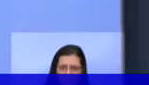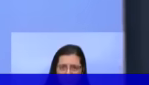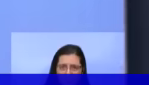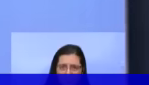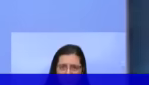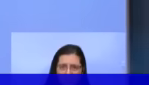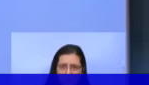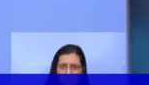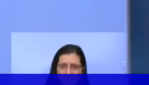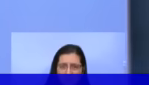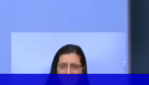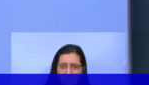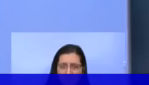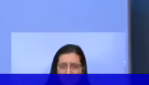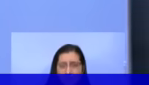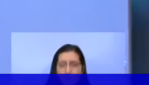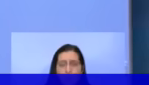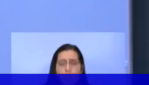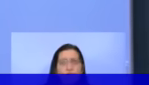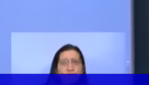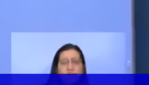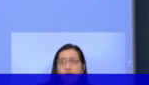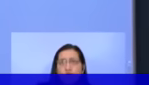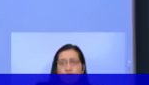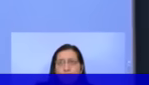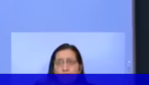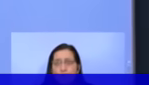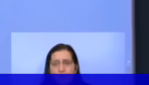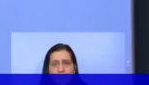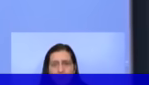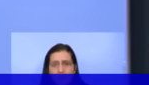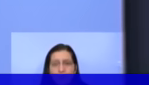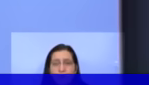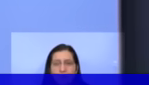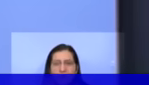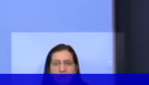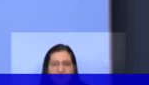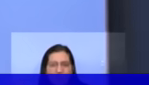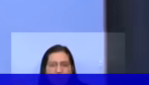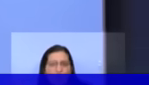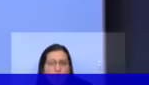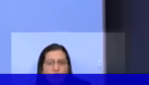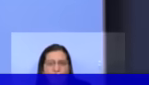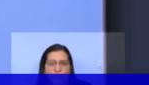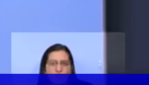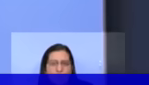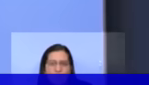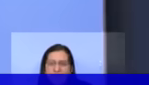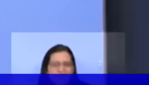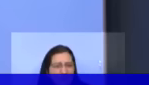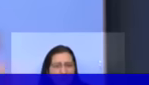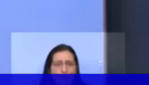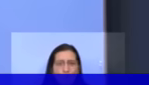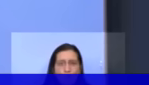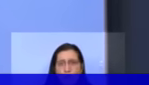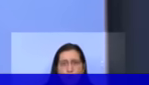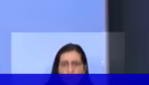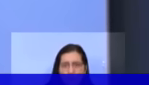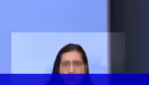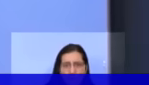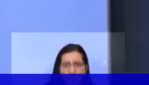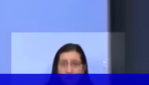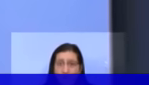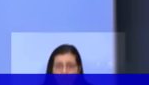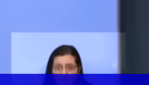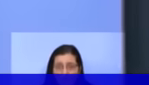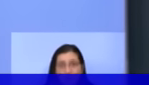con poca capacidad intelectual, con el afán de pegarle a esta casa, con el afán de pegarle de repente a